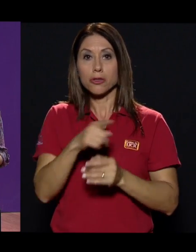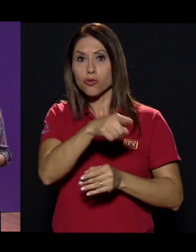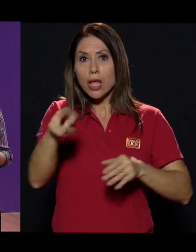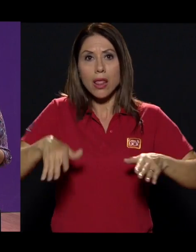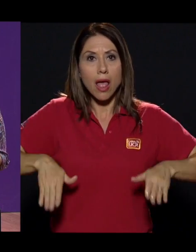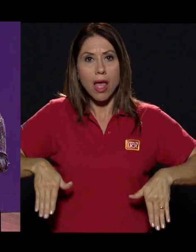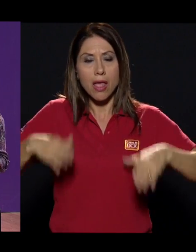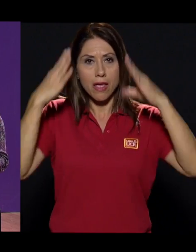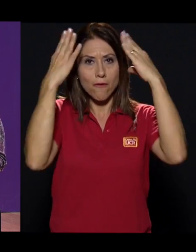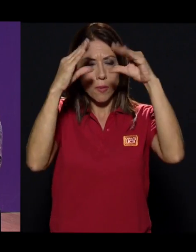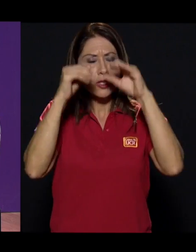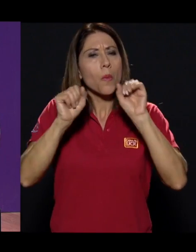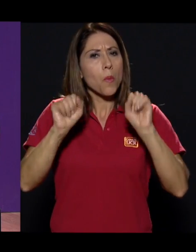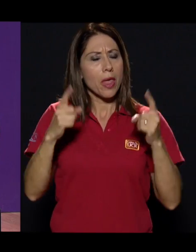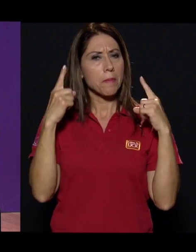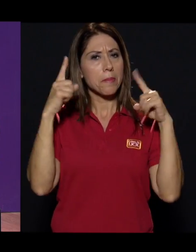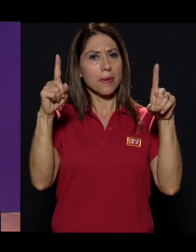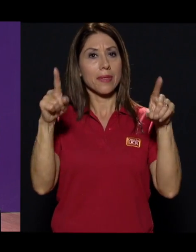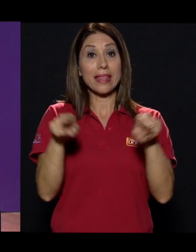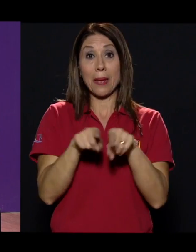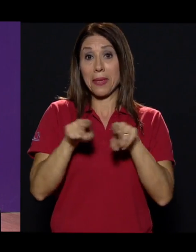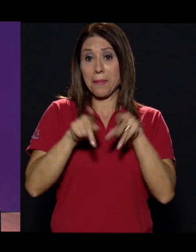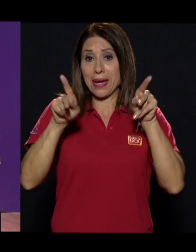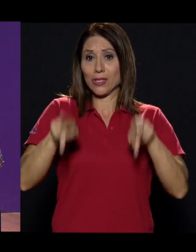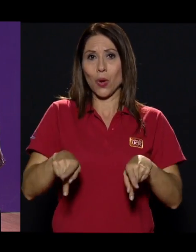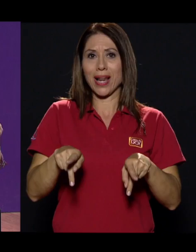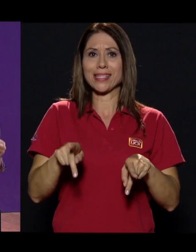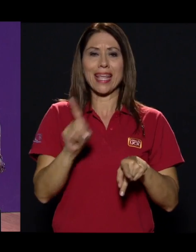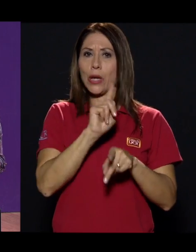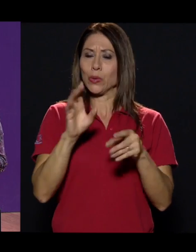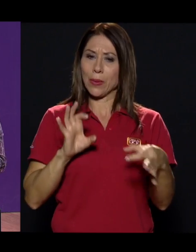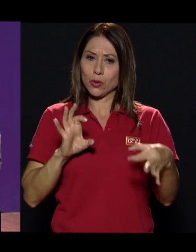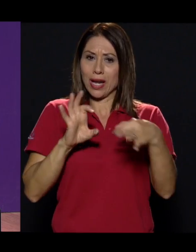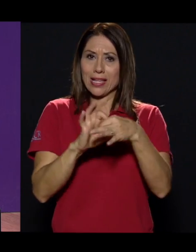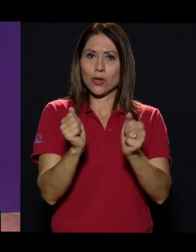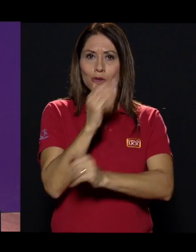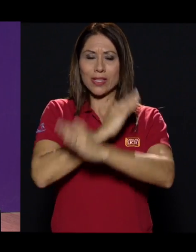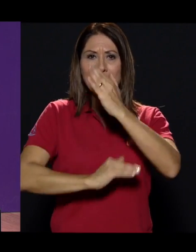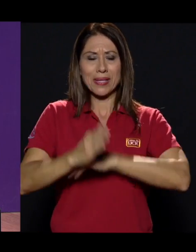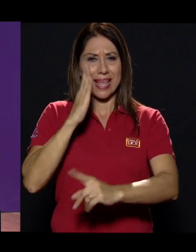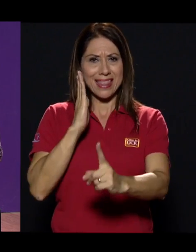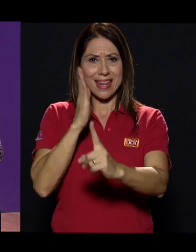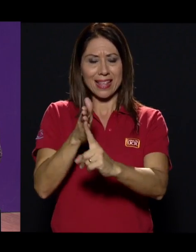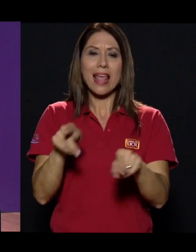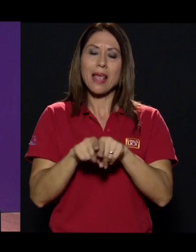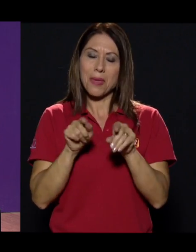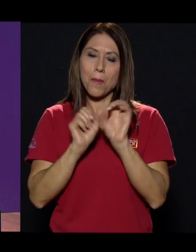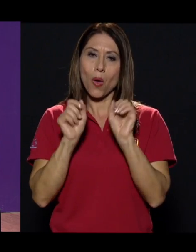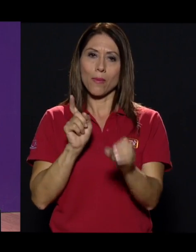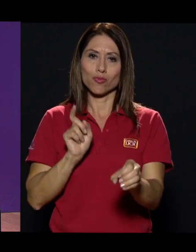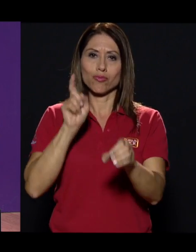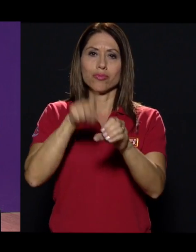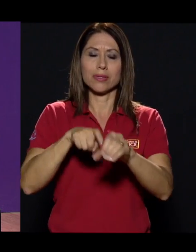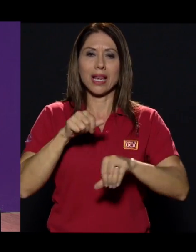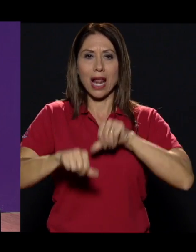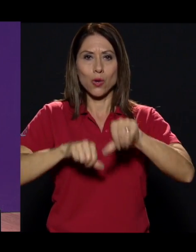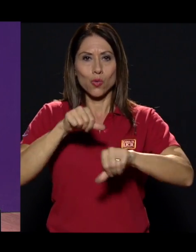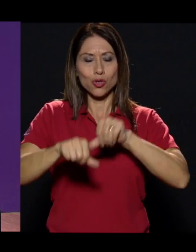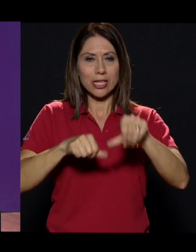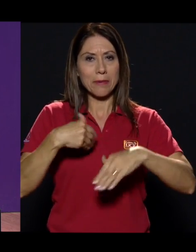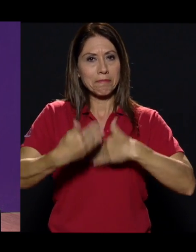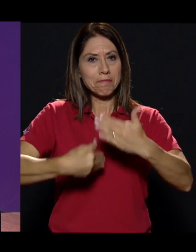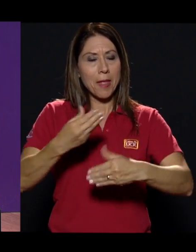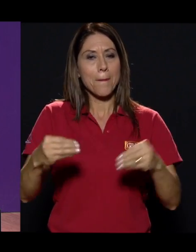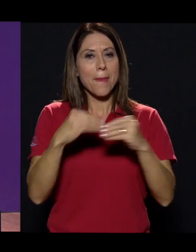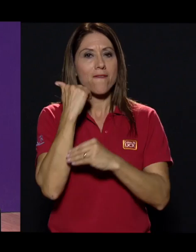no tiene esa información la consiga y podamos también, los que no estamos directamente relacionados con la discapacidad, también participar en esta lucha y